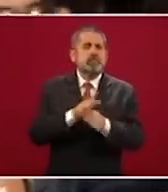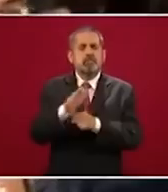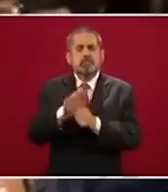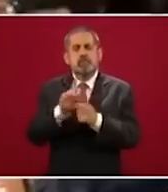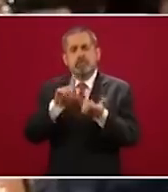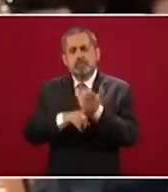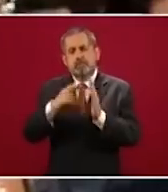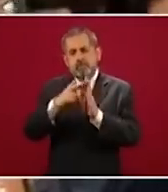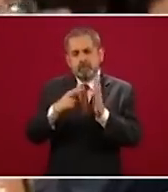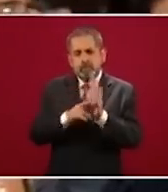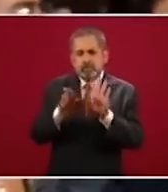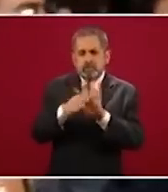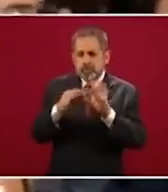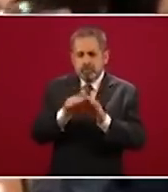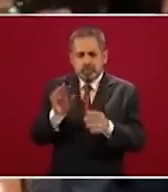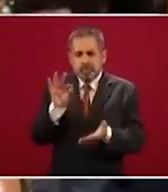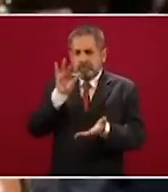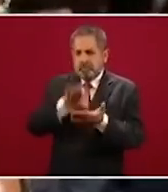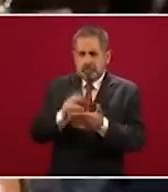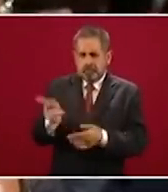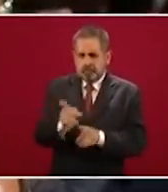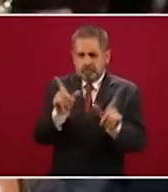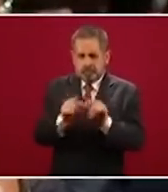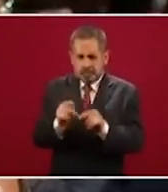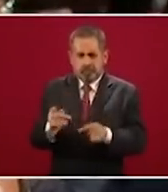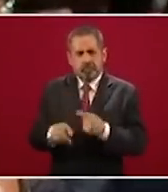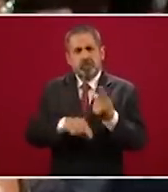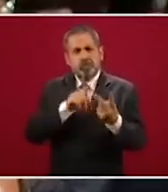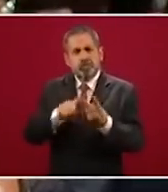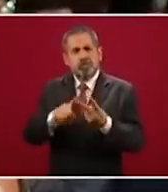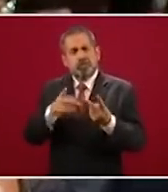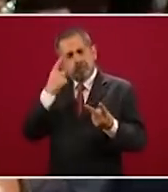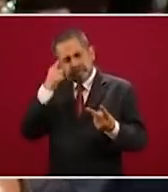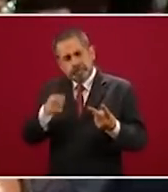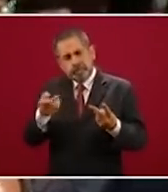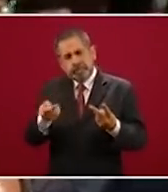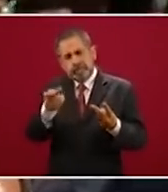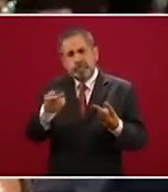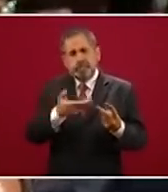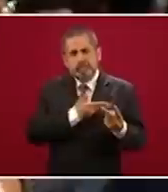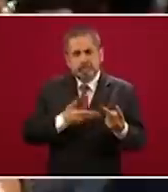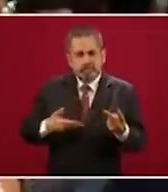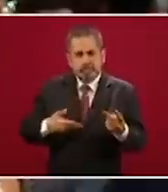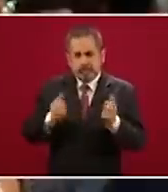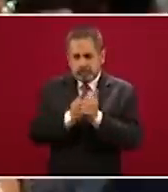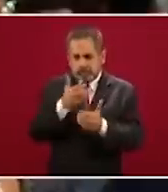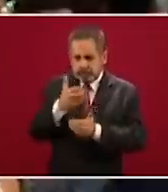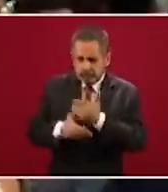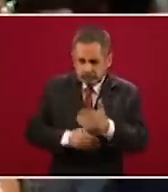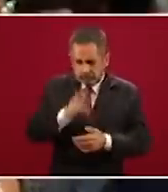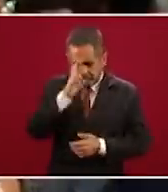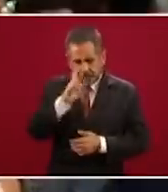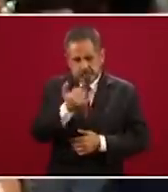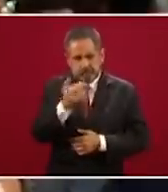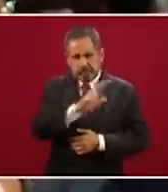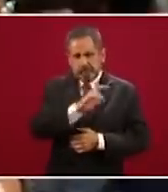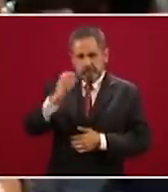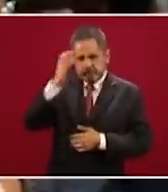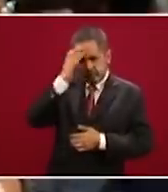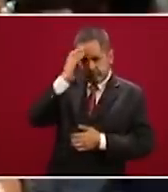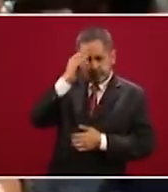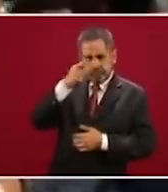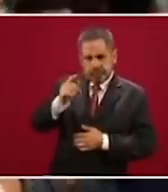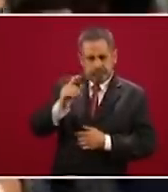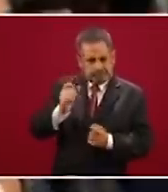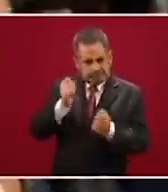se está tomando? Es una pregunta muy puntual. Y la otra pregunta muy puntual, que con gran respeto y gran reconocimiento al